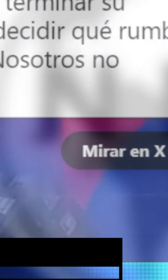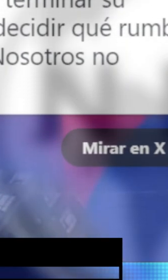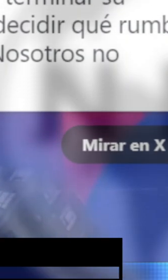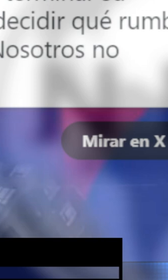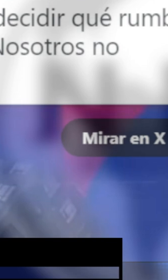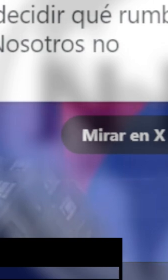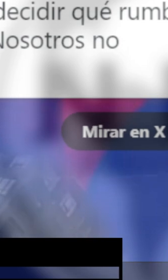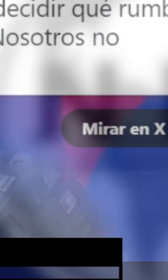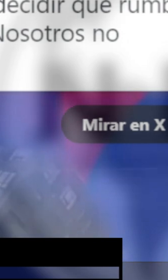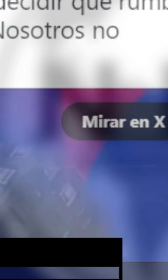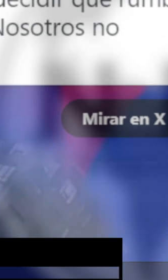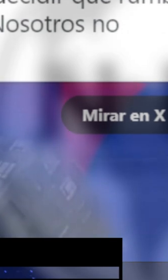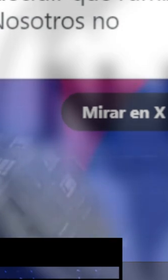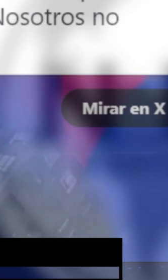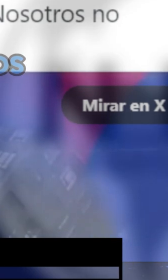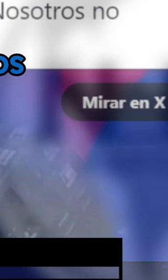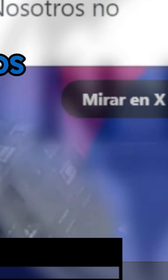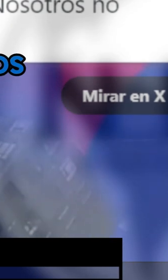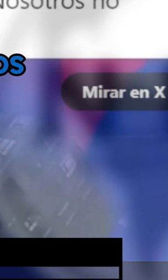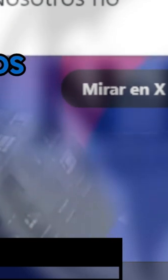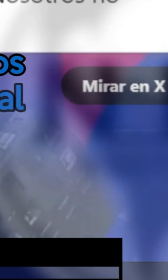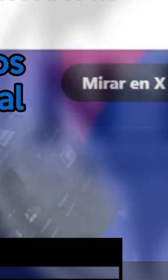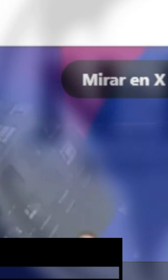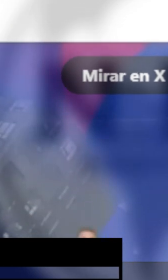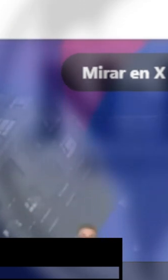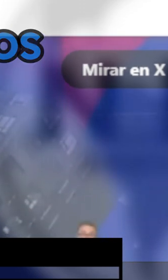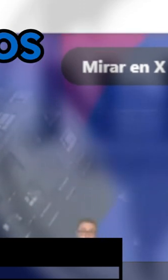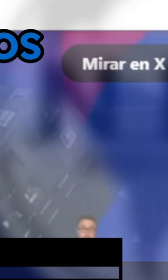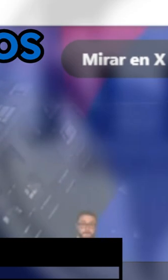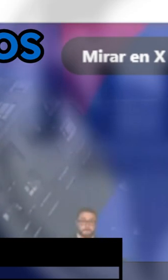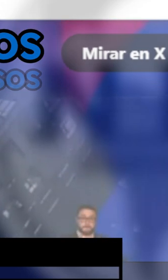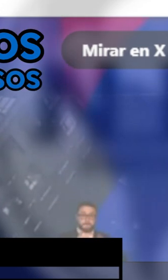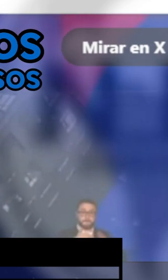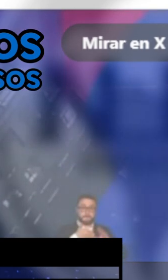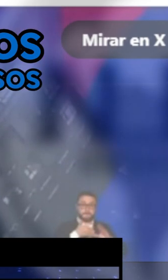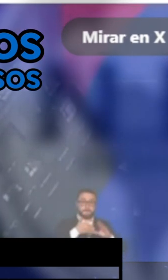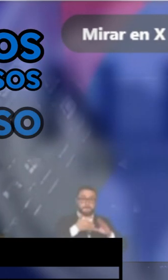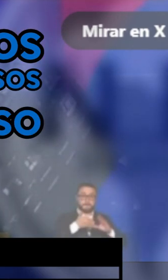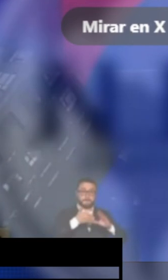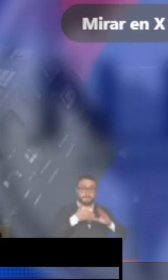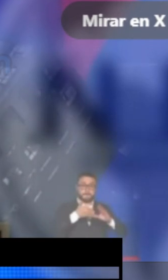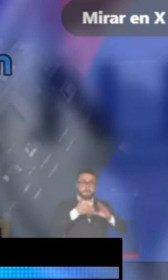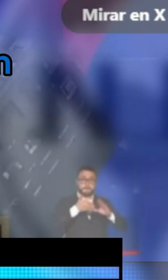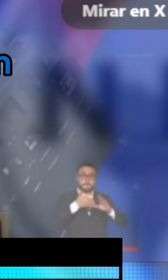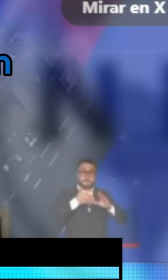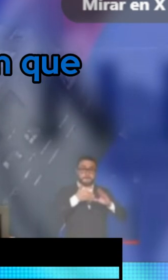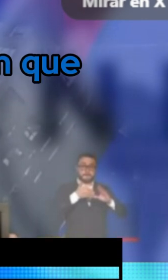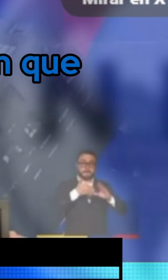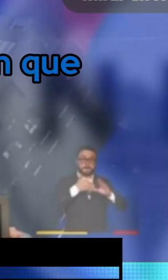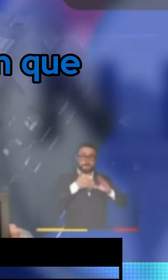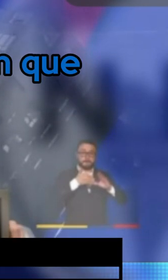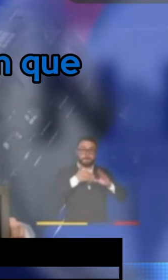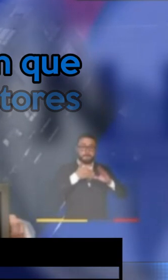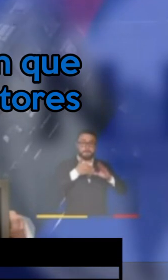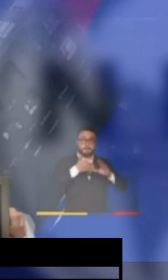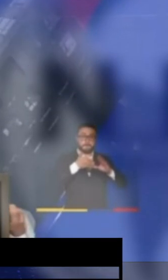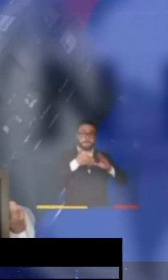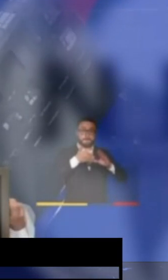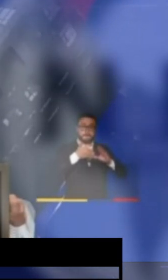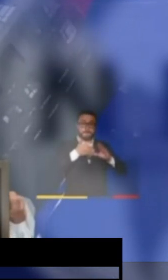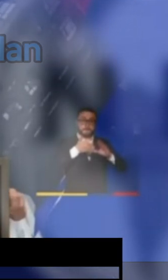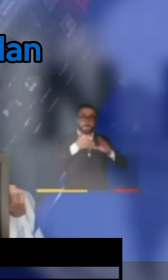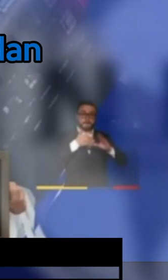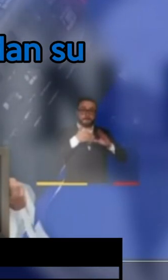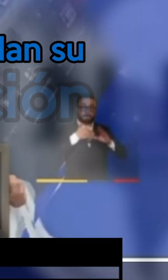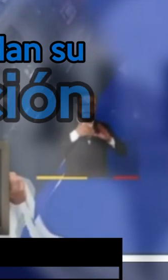de repetir como loros la ideología de los dueños del capital en uno de los giros más peligrosos de su discurso por la interpretación que podría tener para actores